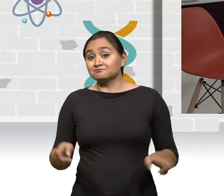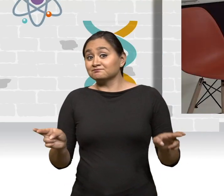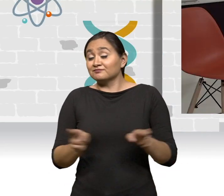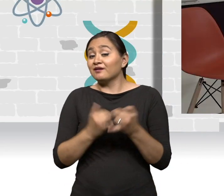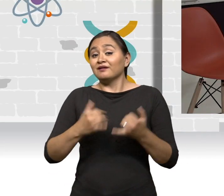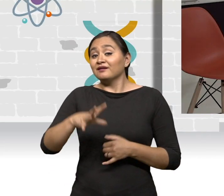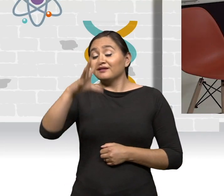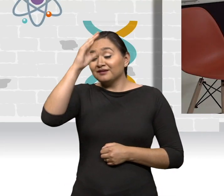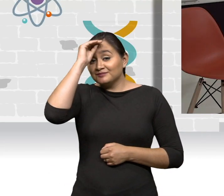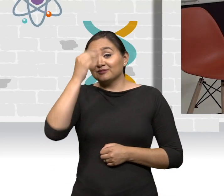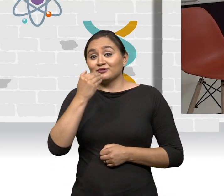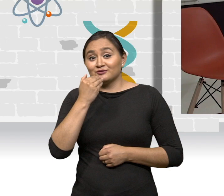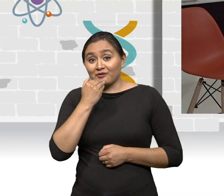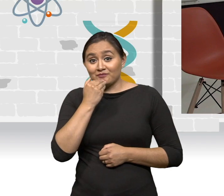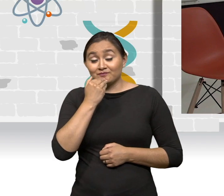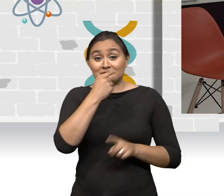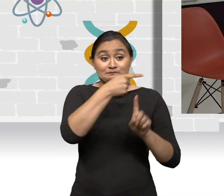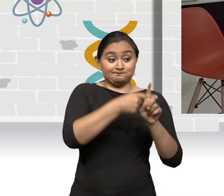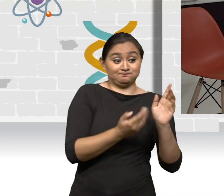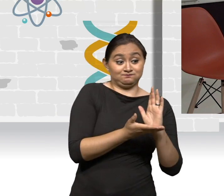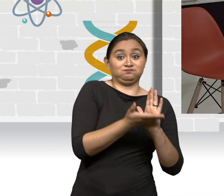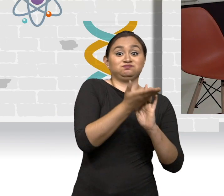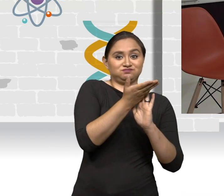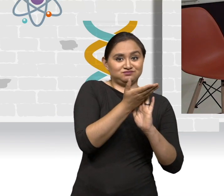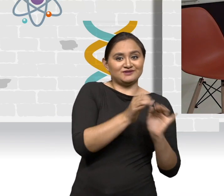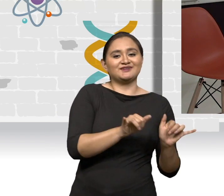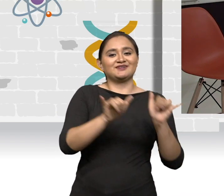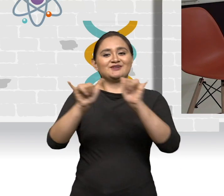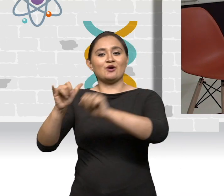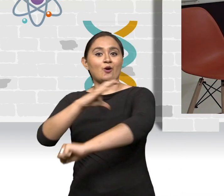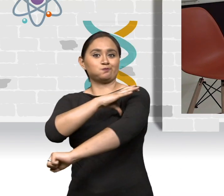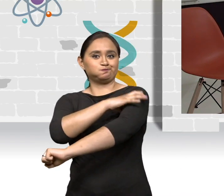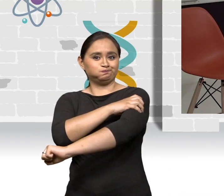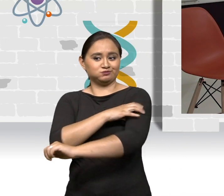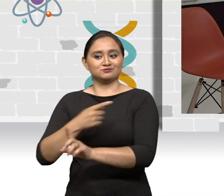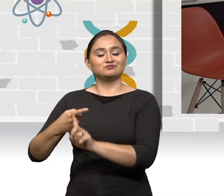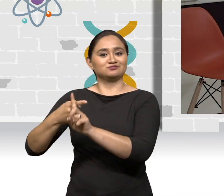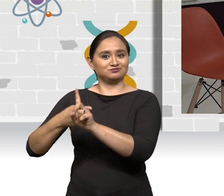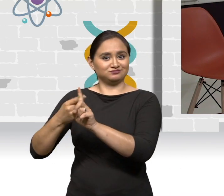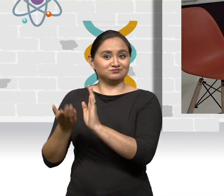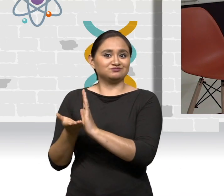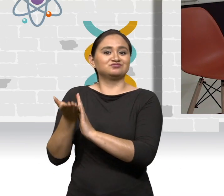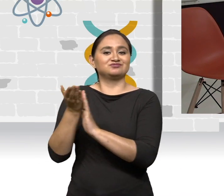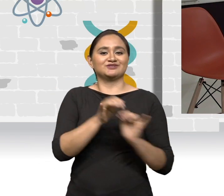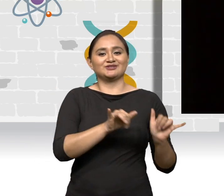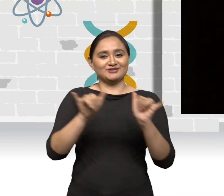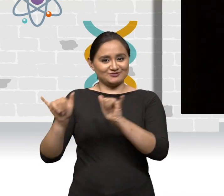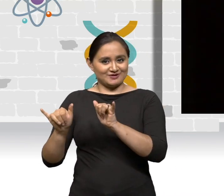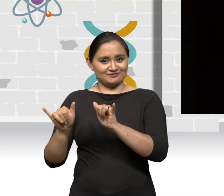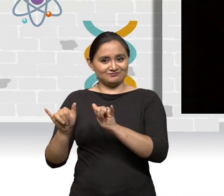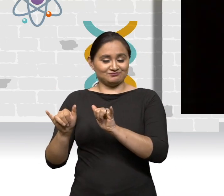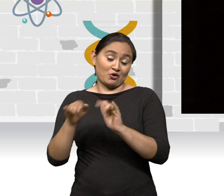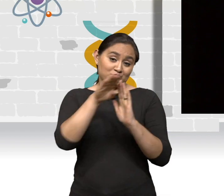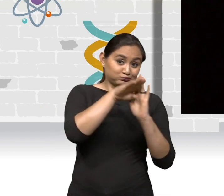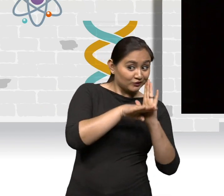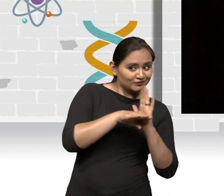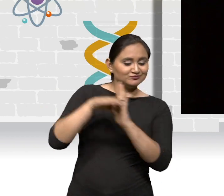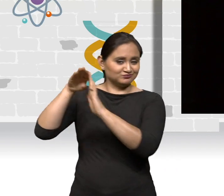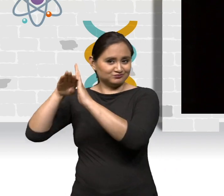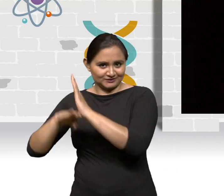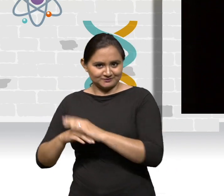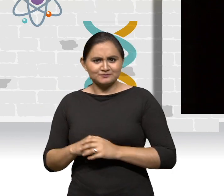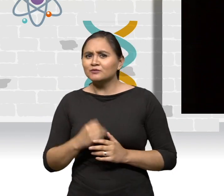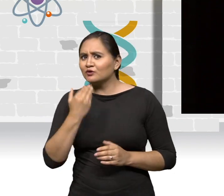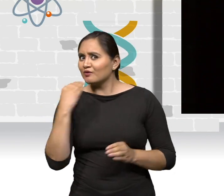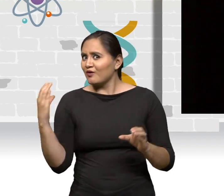En resumen, hoy hemos aprendido que si la temperatura de un gas aumenta, también lo hace la presión y viceversa. También aprendimos que